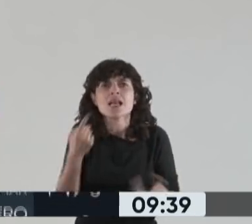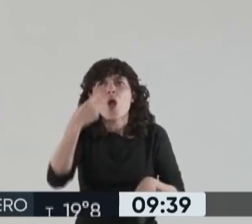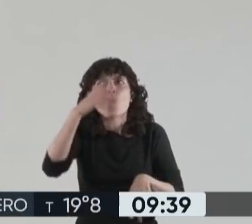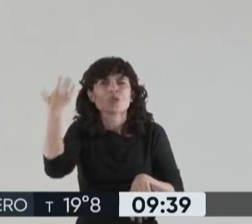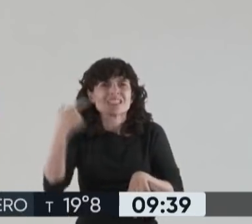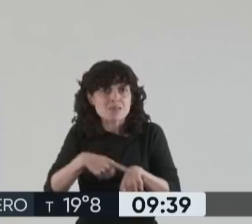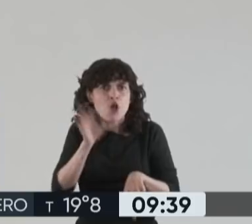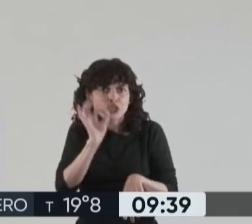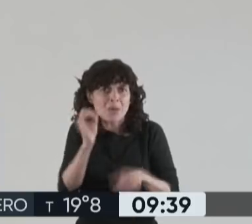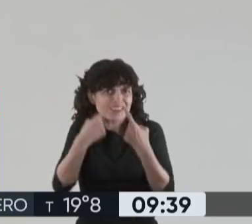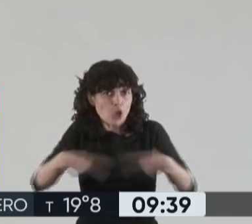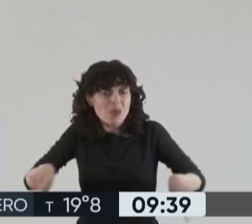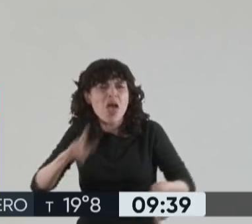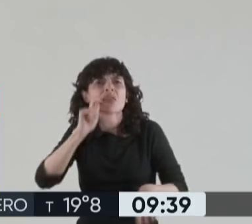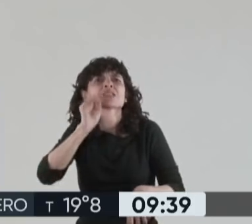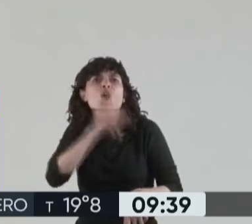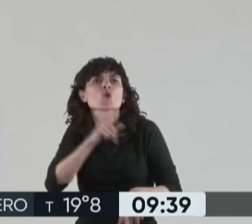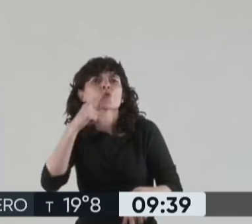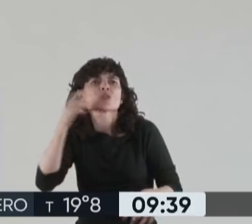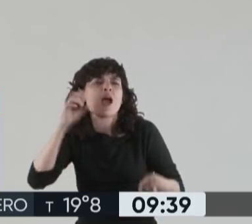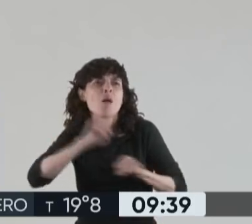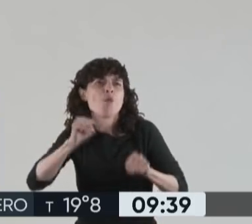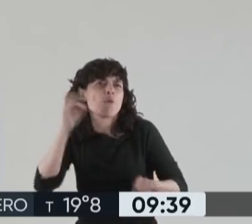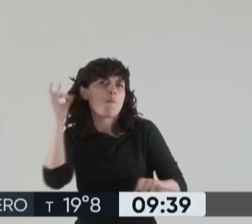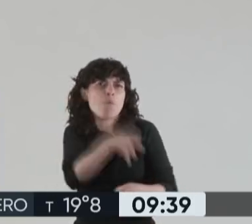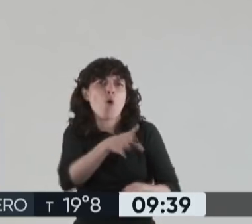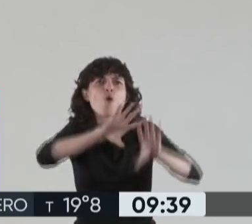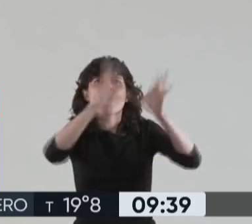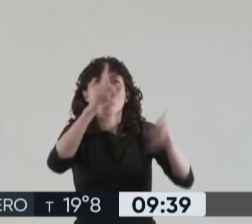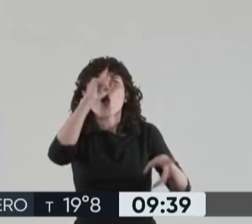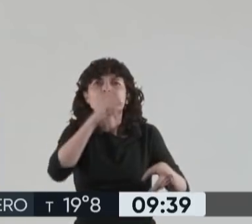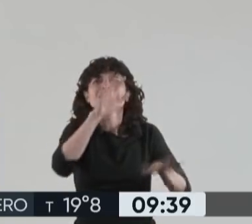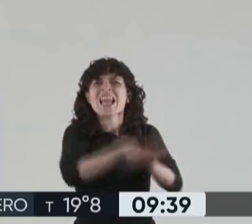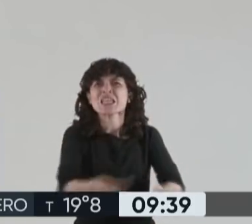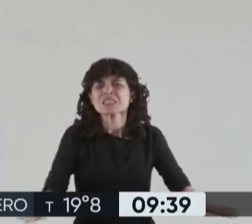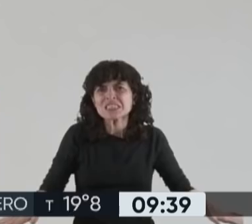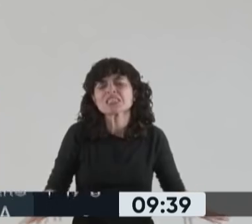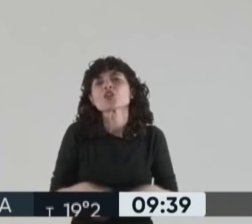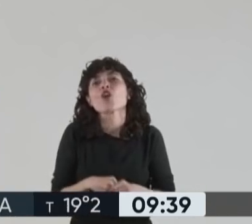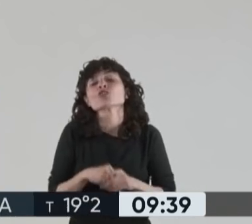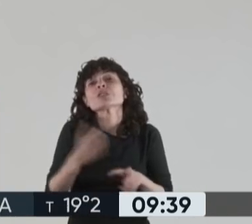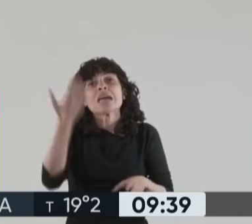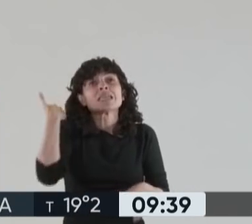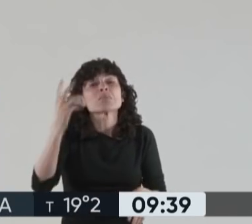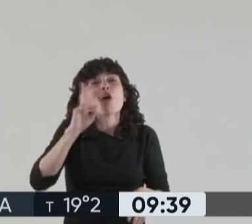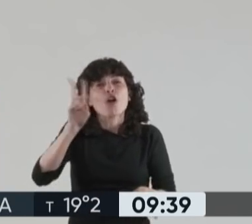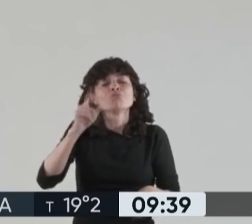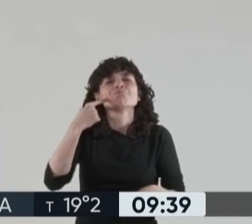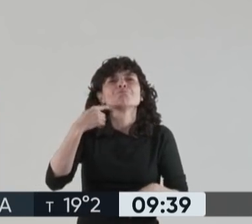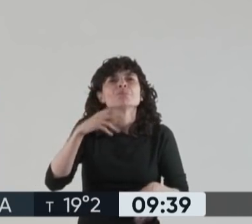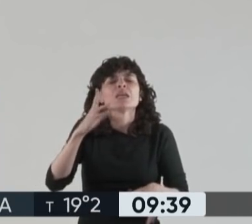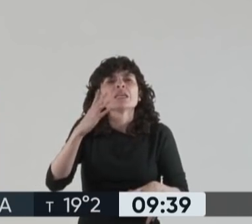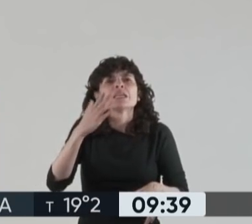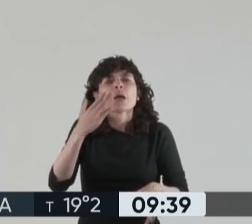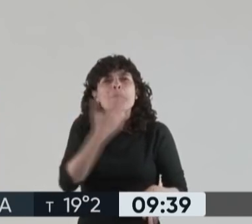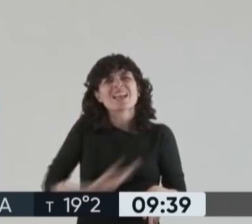un hospital infantil. Hace algunas horas el presidente del gobierno español, Pedro Sánchez, con quien el presidente Alberto Fernández tiene muy buen